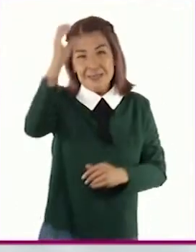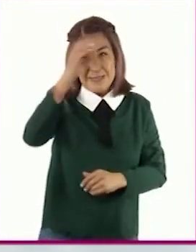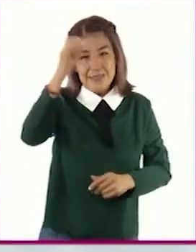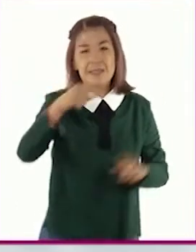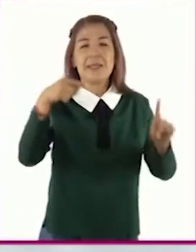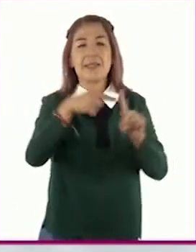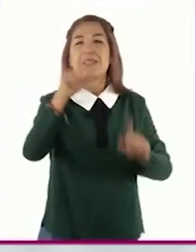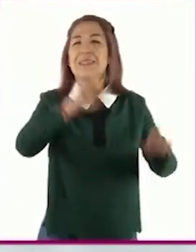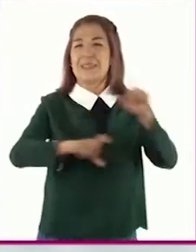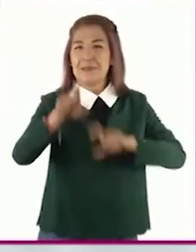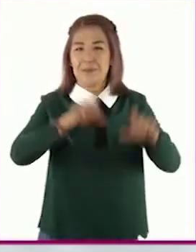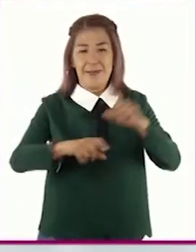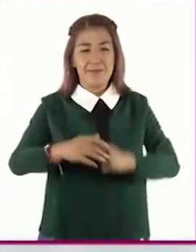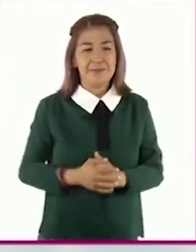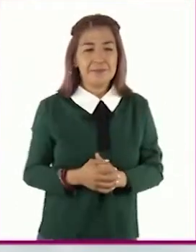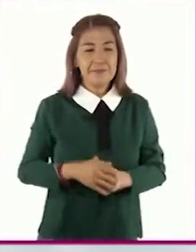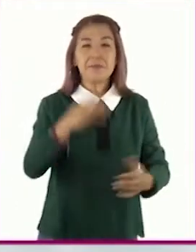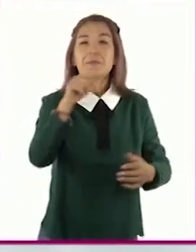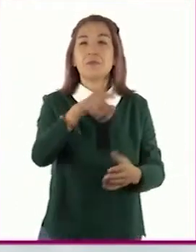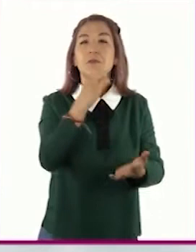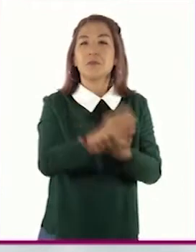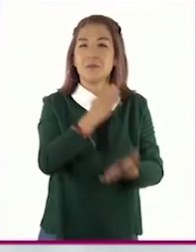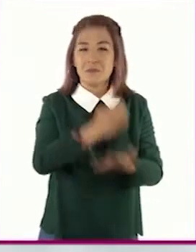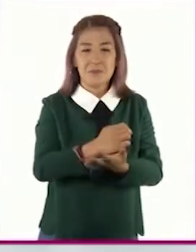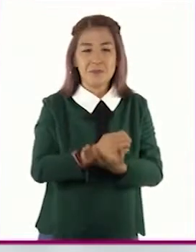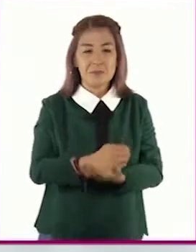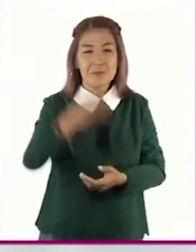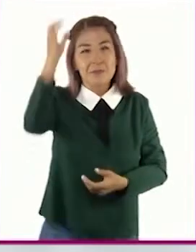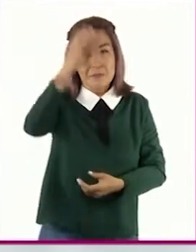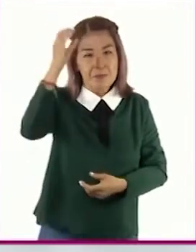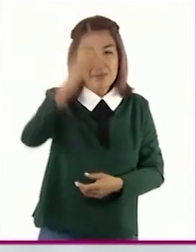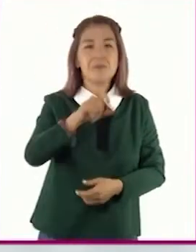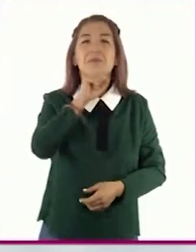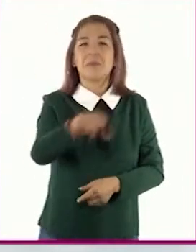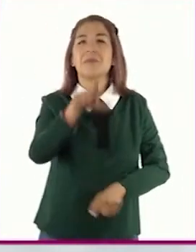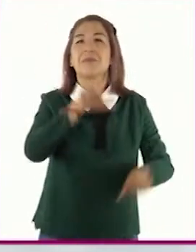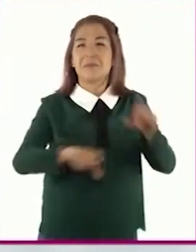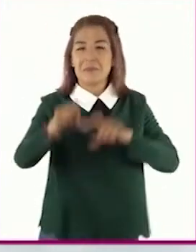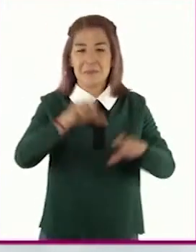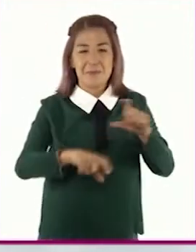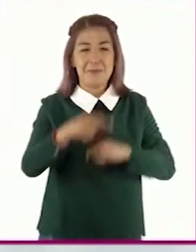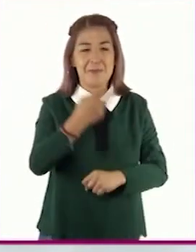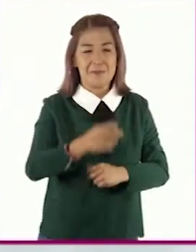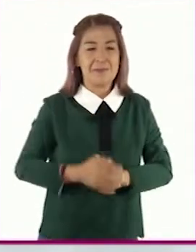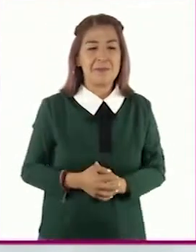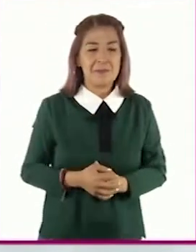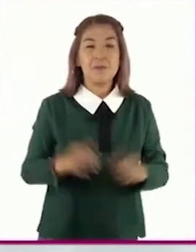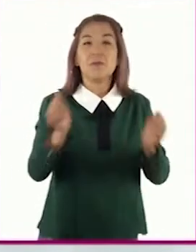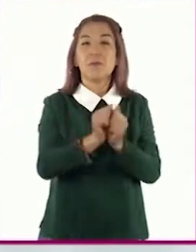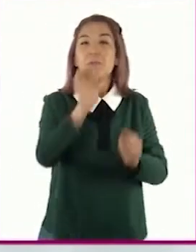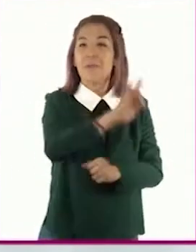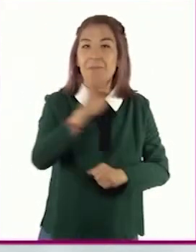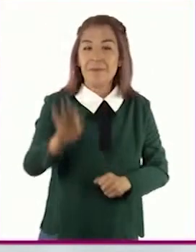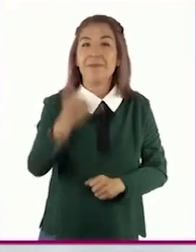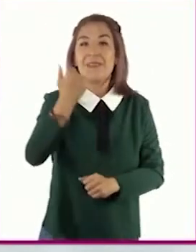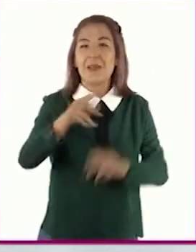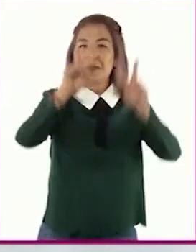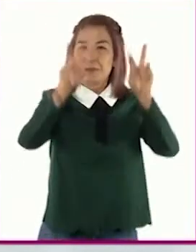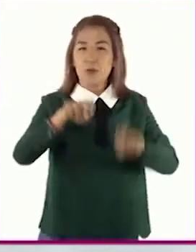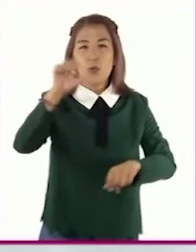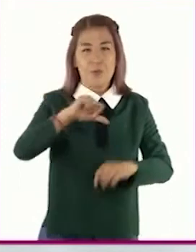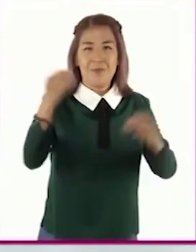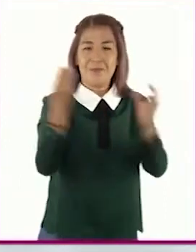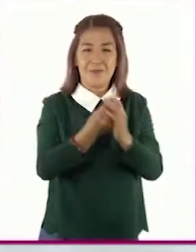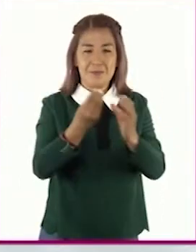con énfasis en química. Bitácora científica, que es su cuaderno de notas de la asignatura con la fecha y el título de nuestra